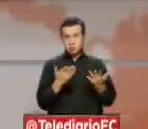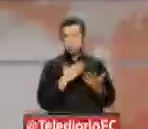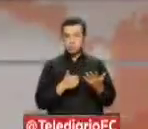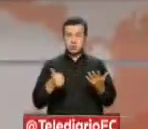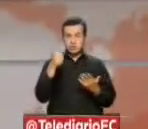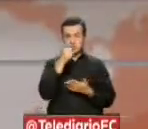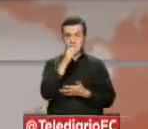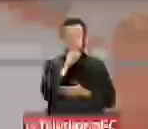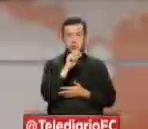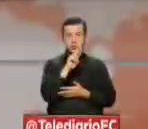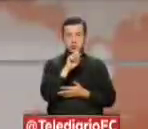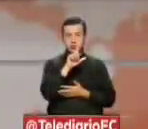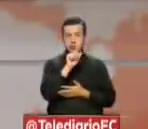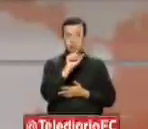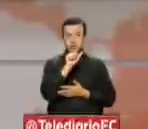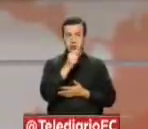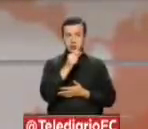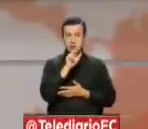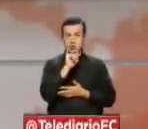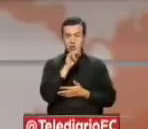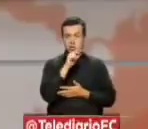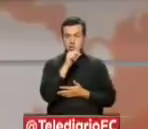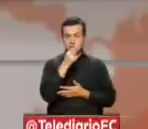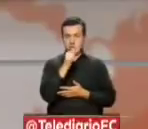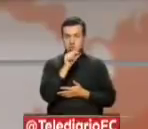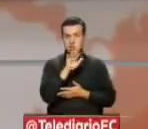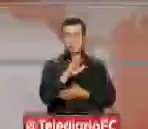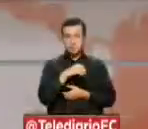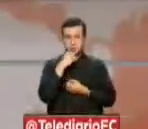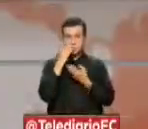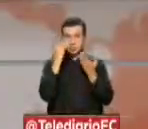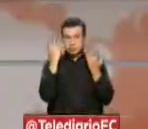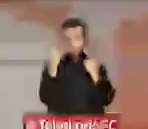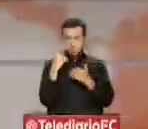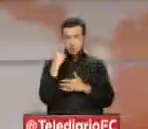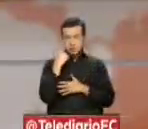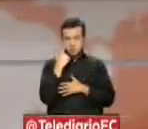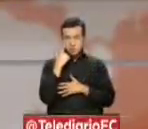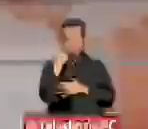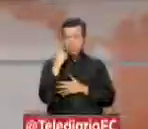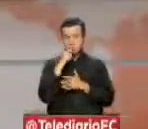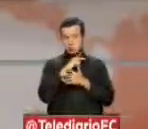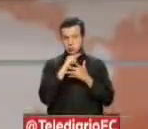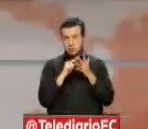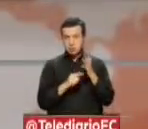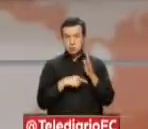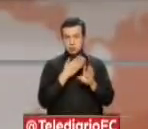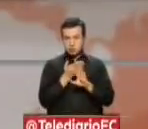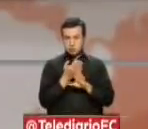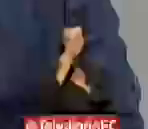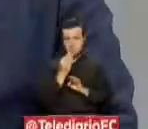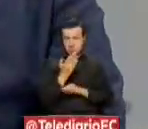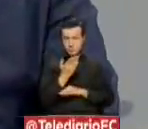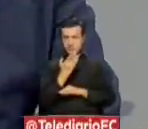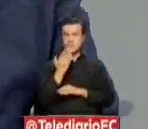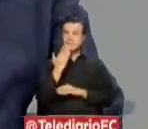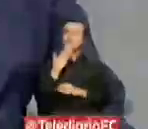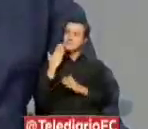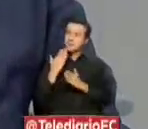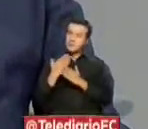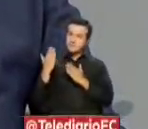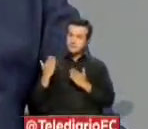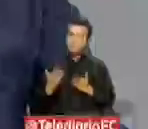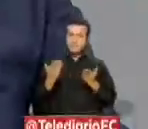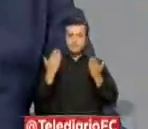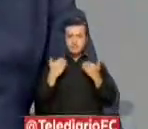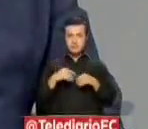por Marcela Guiñaga, a quien yo ya expuse el contenido y la bondad del presente proyecto. Gracias por estar aquí esta